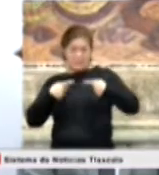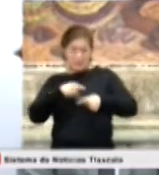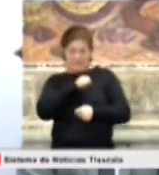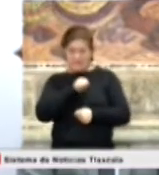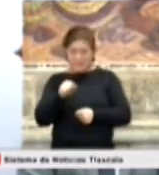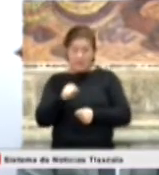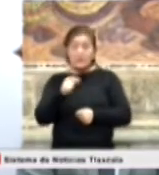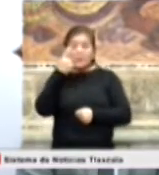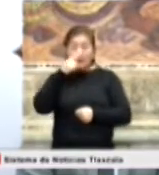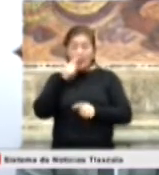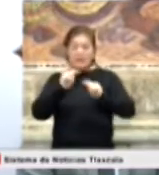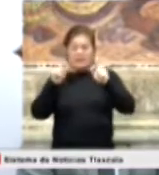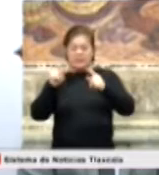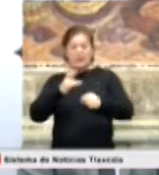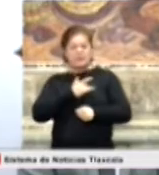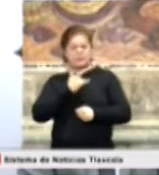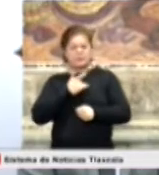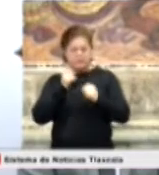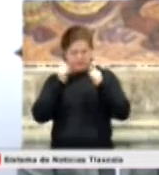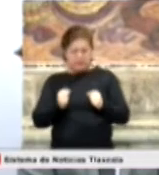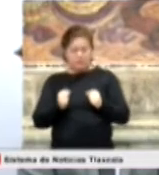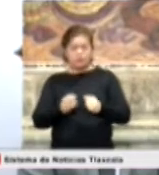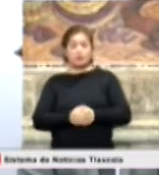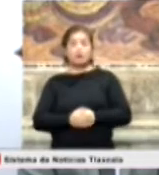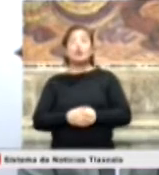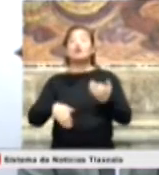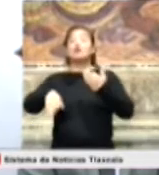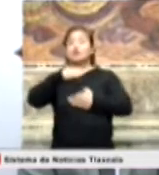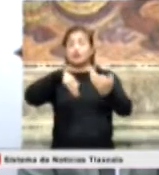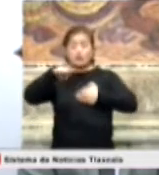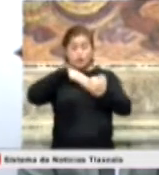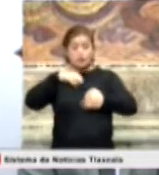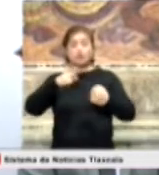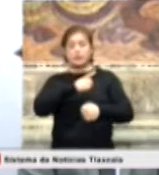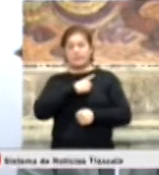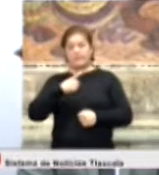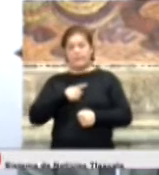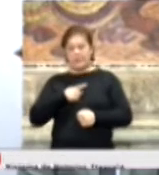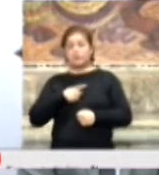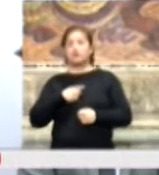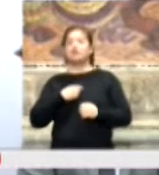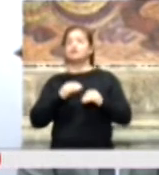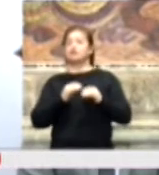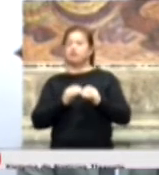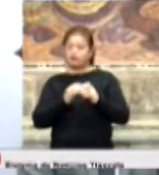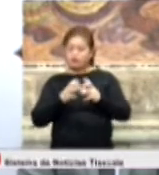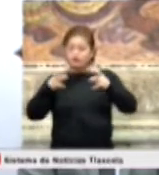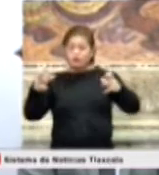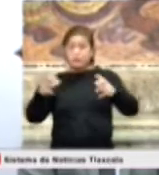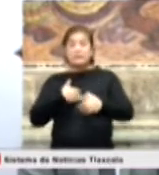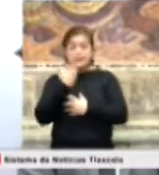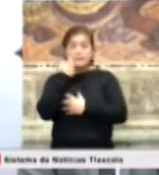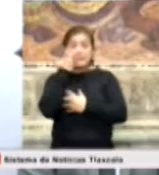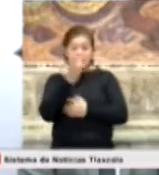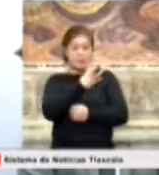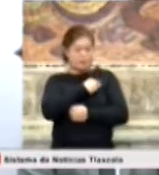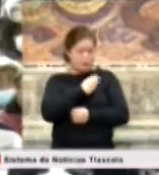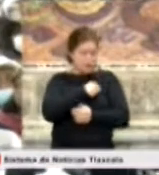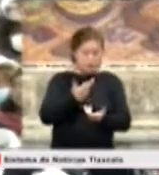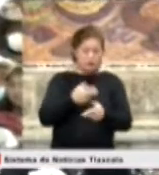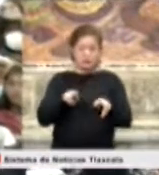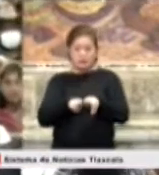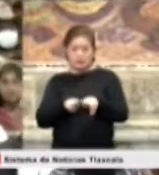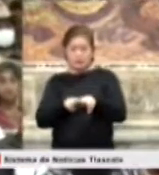todo el estado. Otra de las primeras acciones de la actual administración estatal fue el decreto de la alerta de género para proteger la integridad